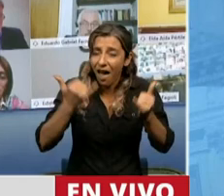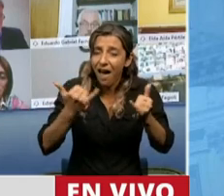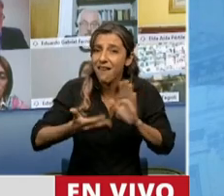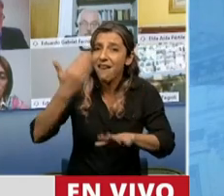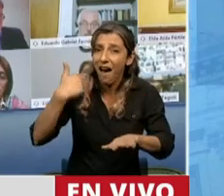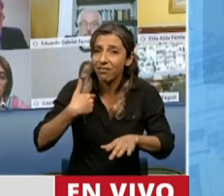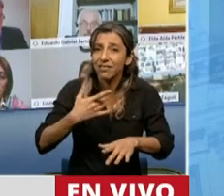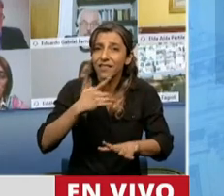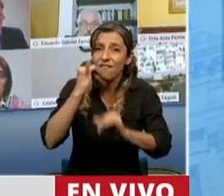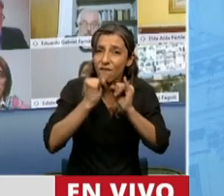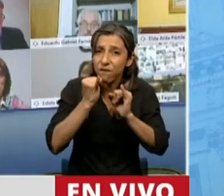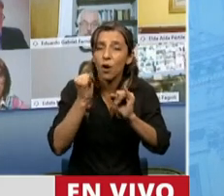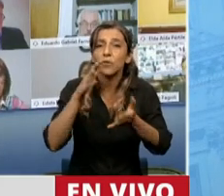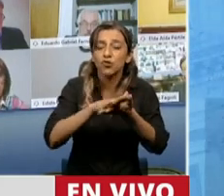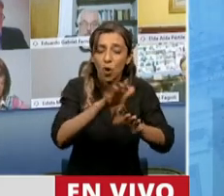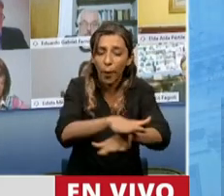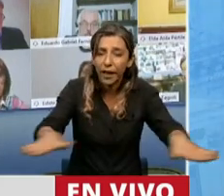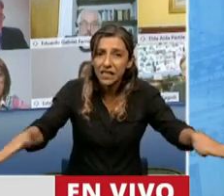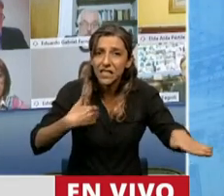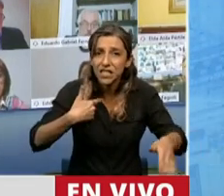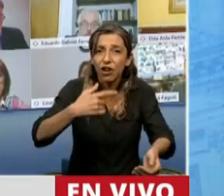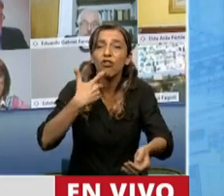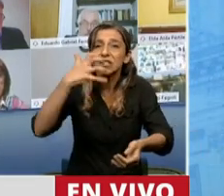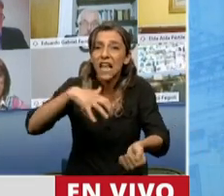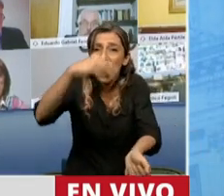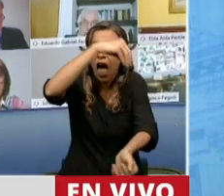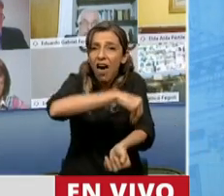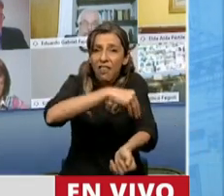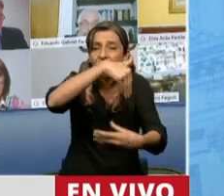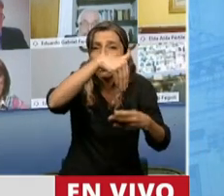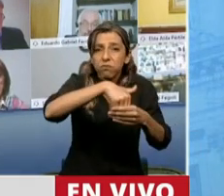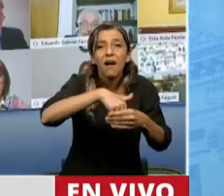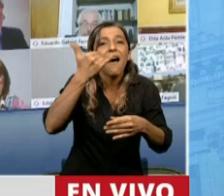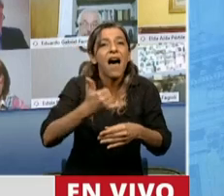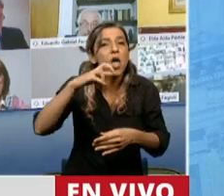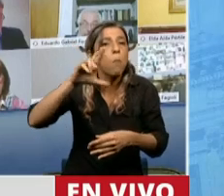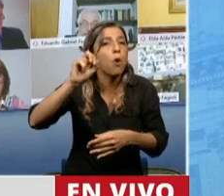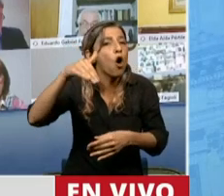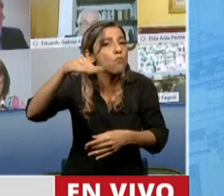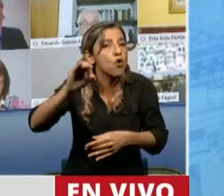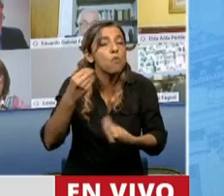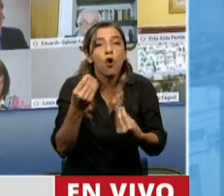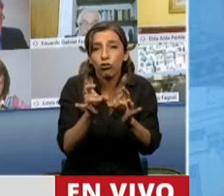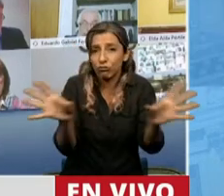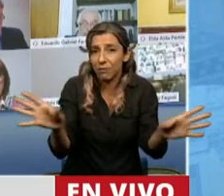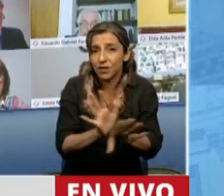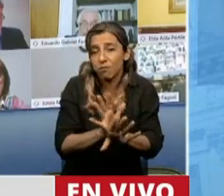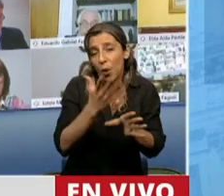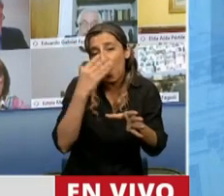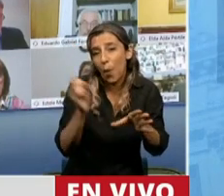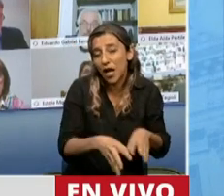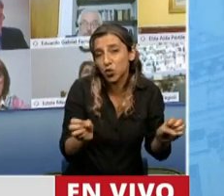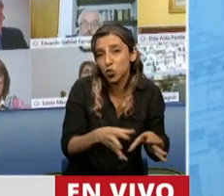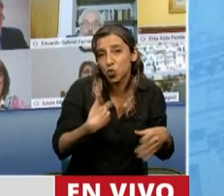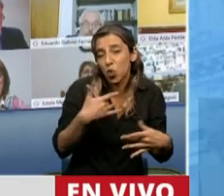sangre. Producto de estar en contacto con la basura, producto de estar en contacto con esa vuelta que le